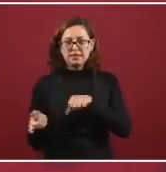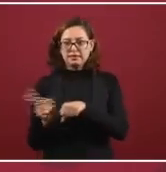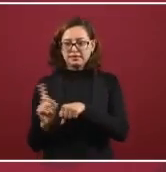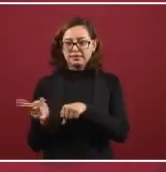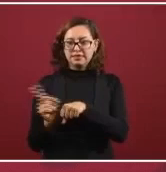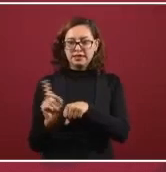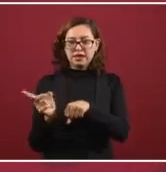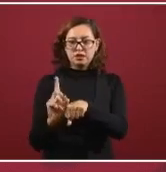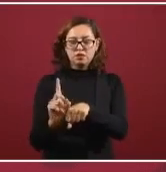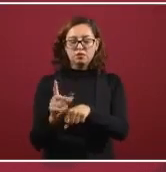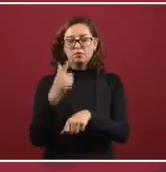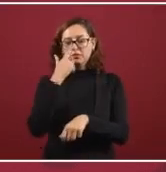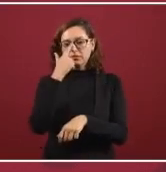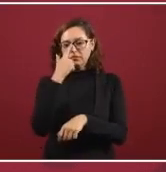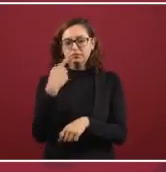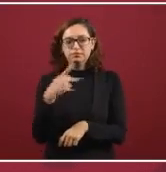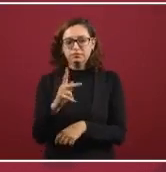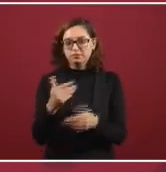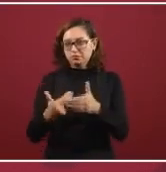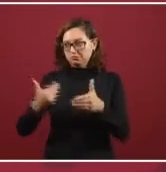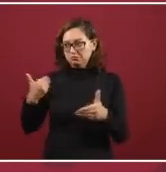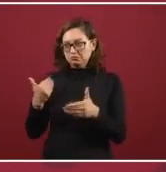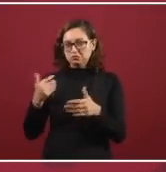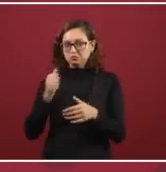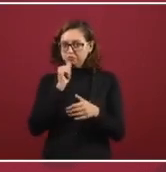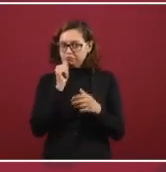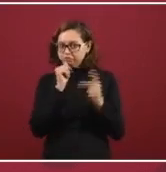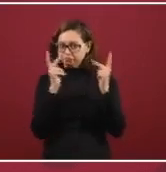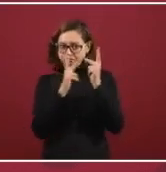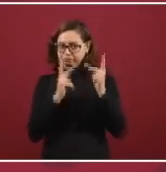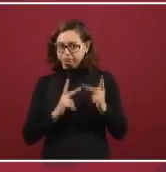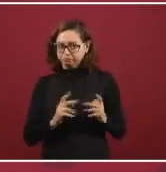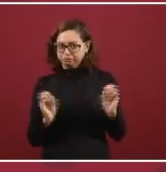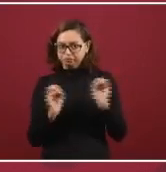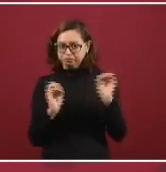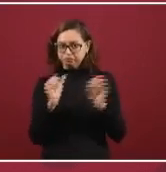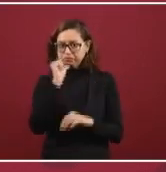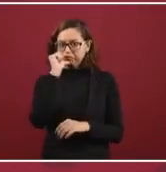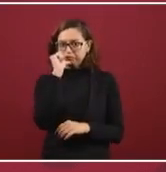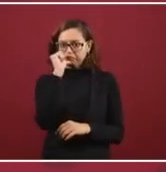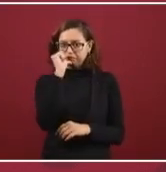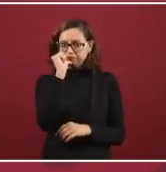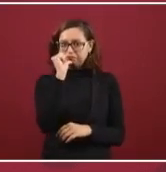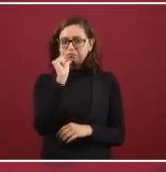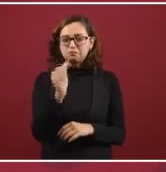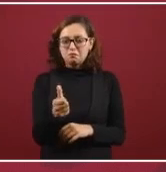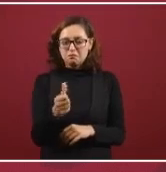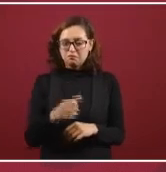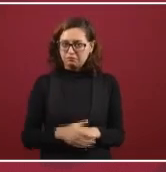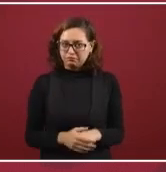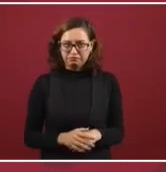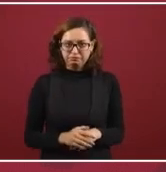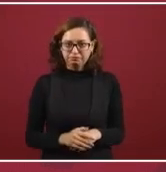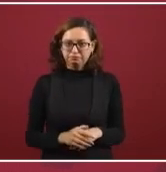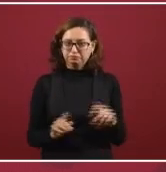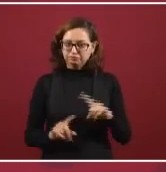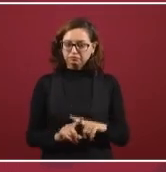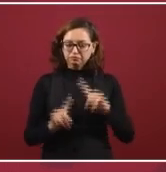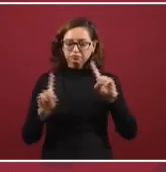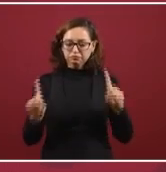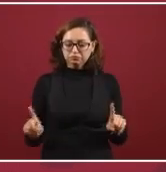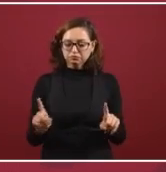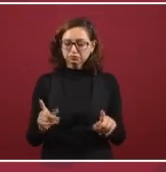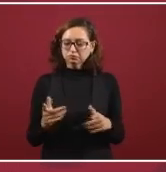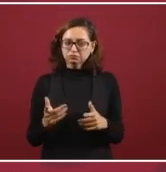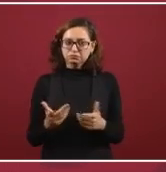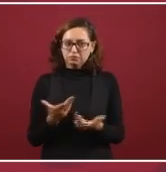tenías el cruce de cifras. Hoy sí lo tenemos. Te lo puedo dar con una precisión. Incluso se lleva al día. Dame un